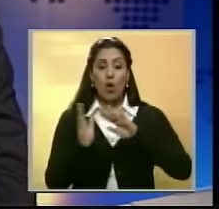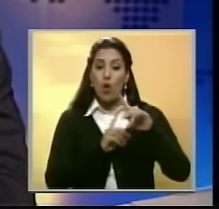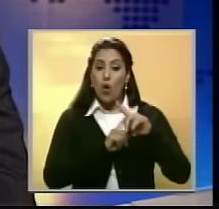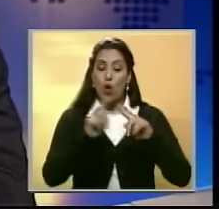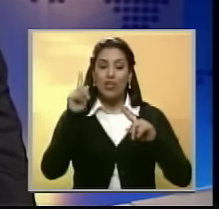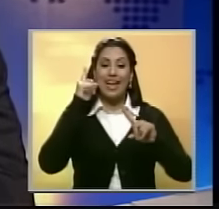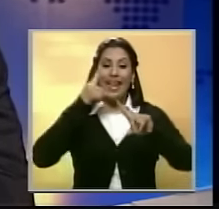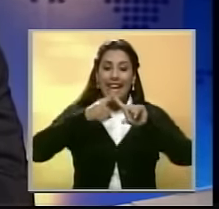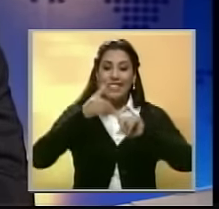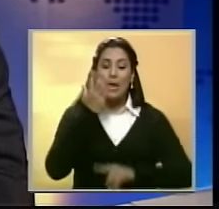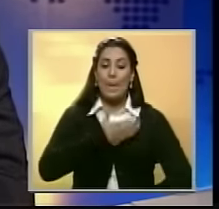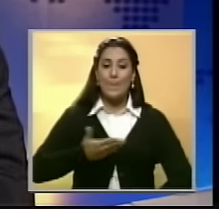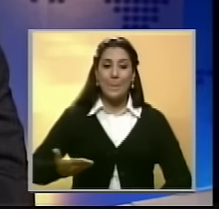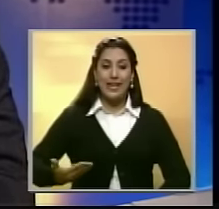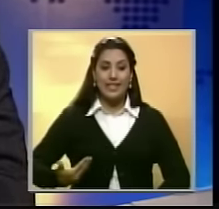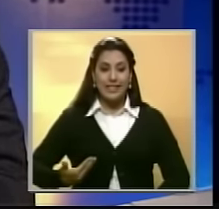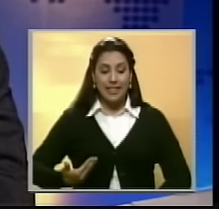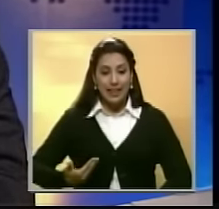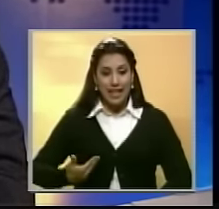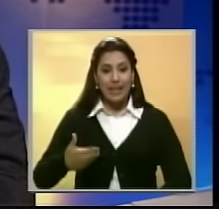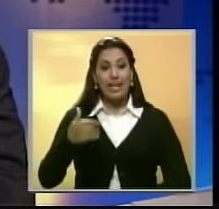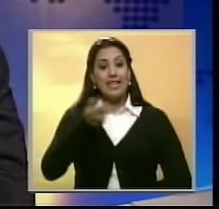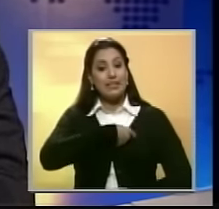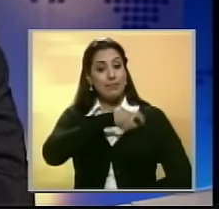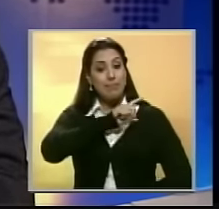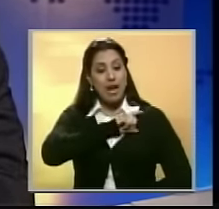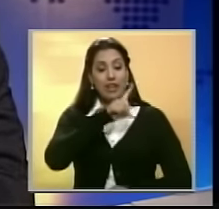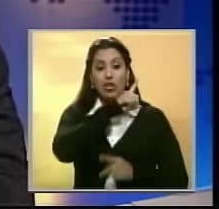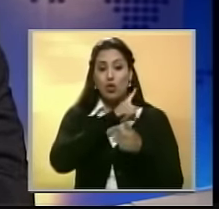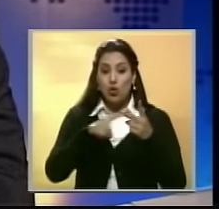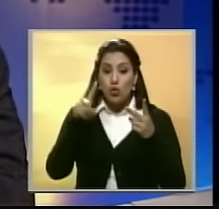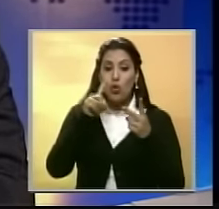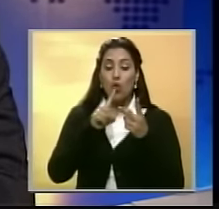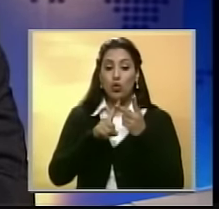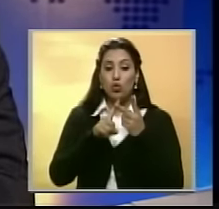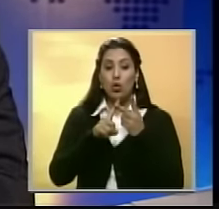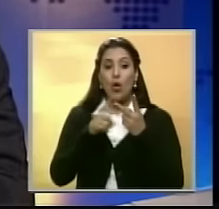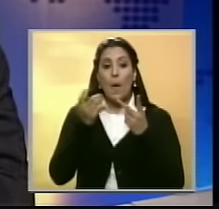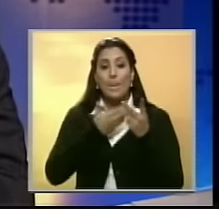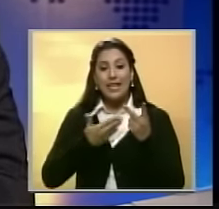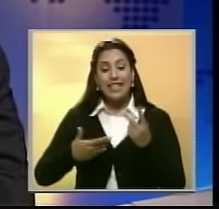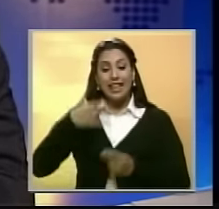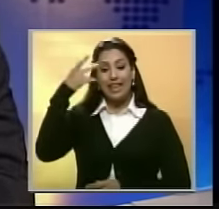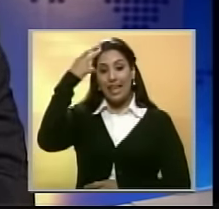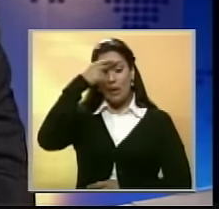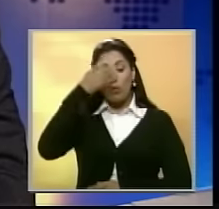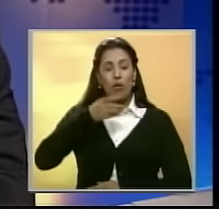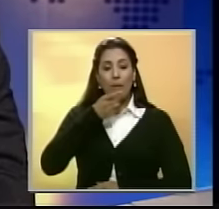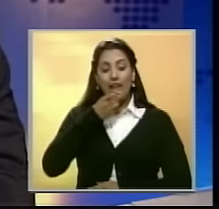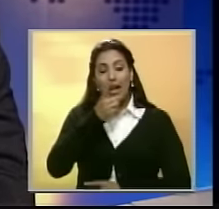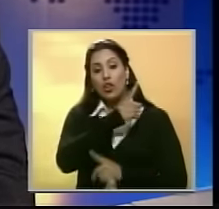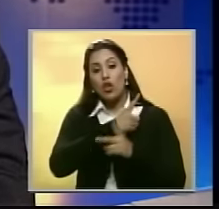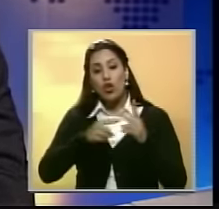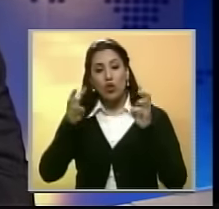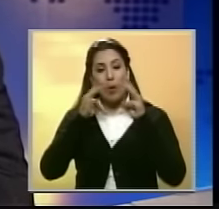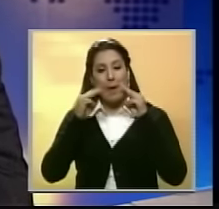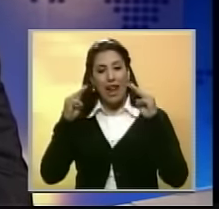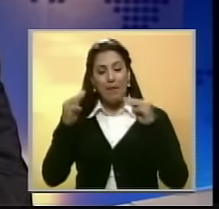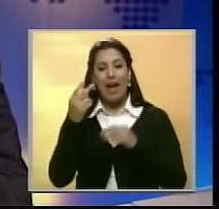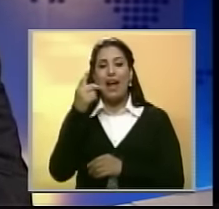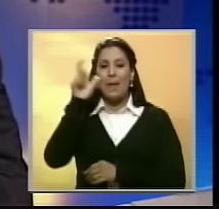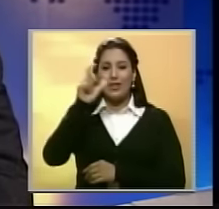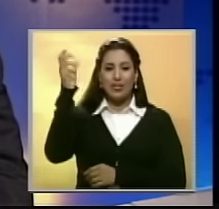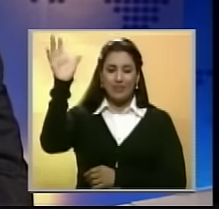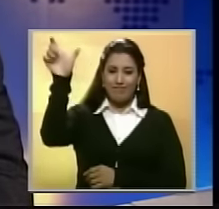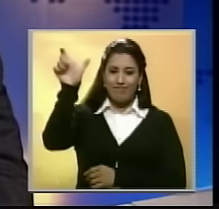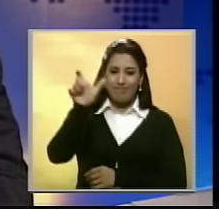Los expresidentes José Luis Rodríguez Zapatero de España, Leonel Fernández de República Dominicana y Martín Torrijos de Panamá llegaron a Venezuela